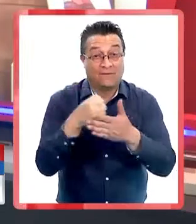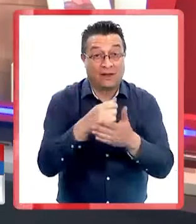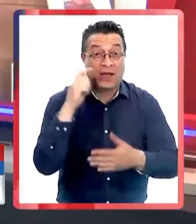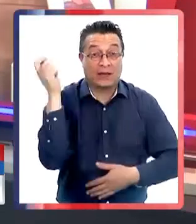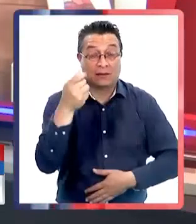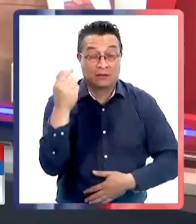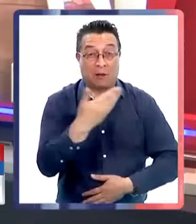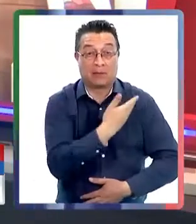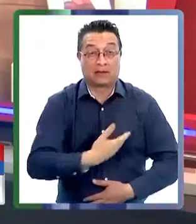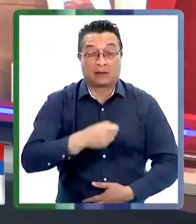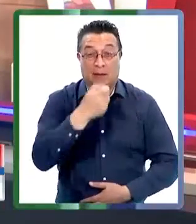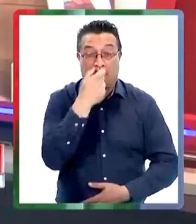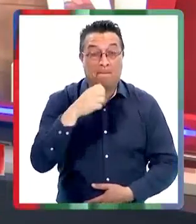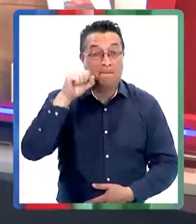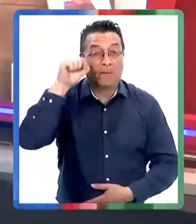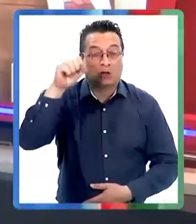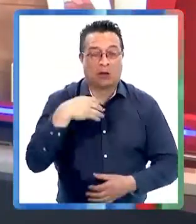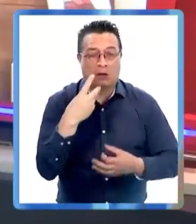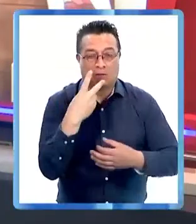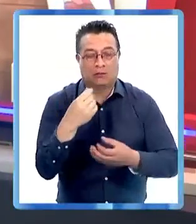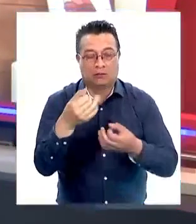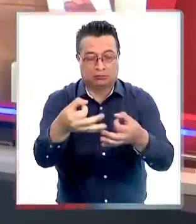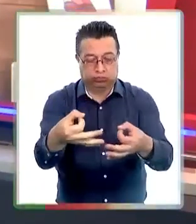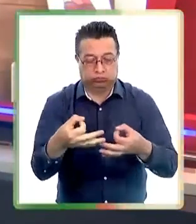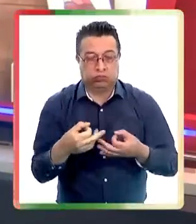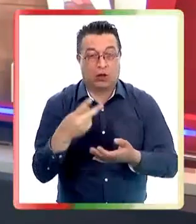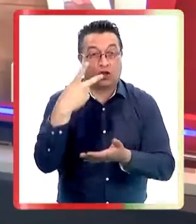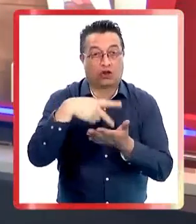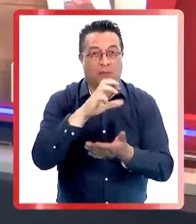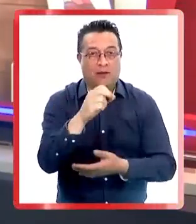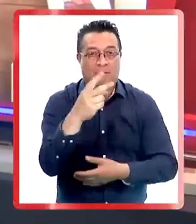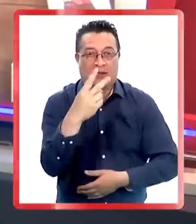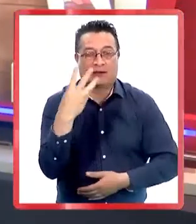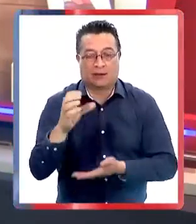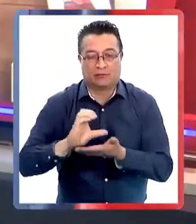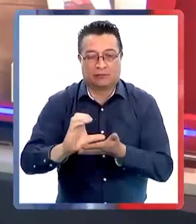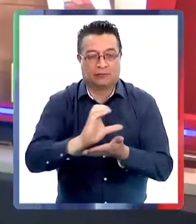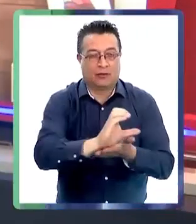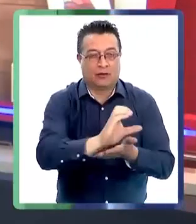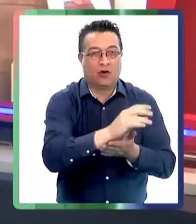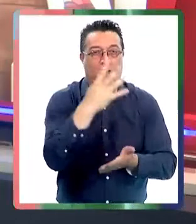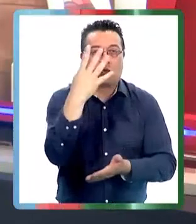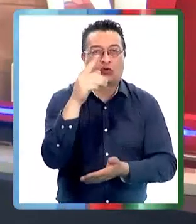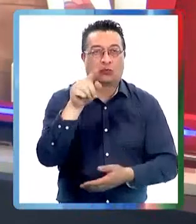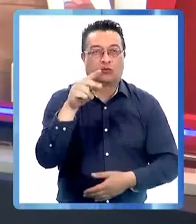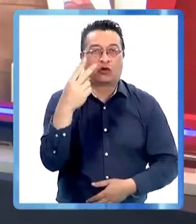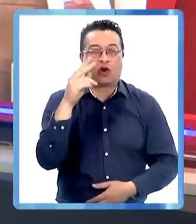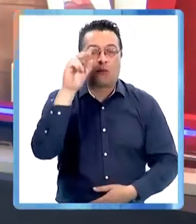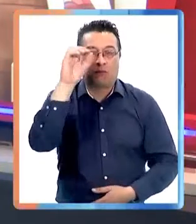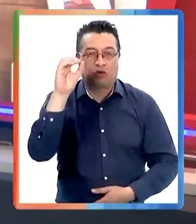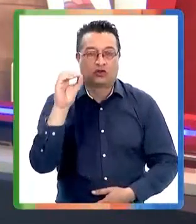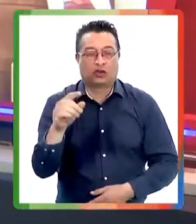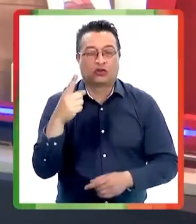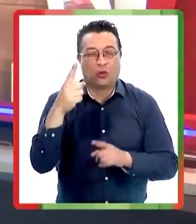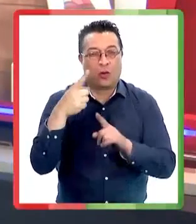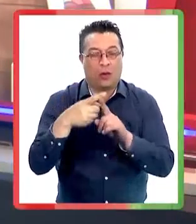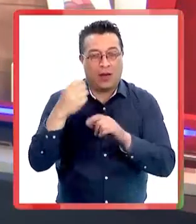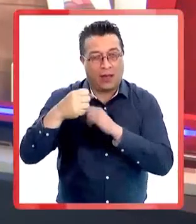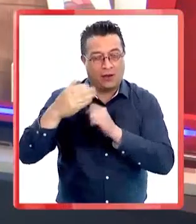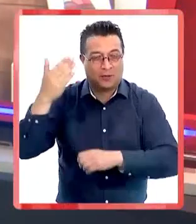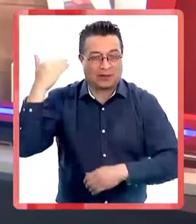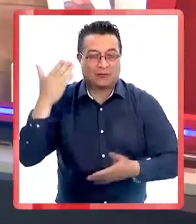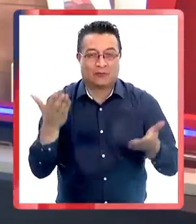fines de septiembre, el presidente Boric presentó el presupuesto 2023, que va a crecer 4,2% respecto del año